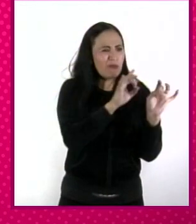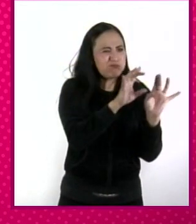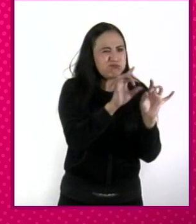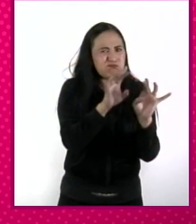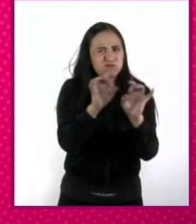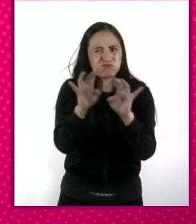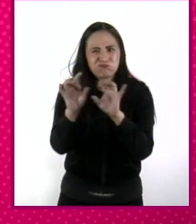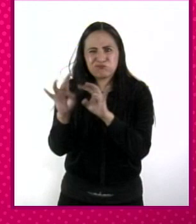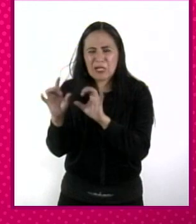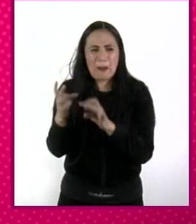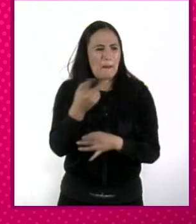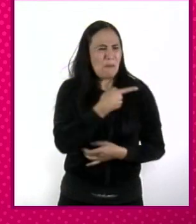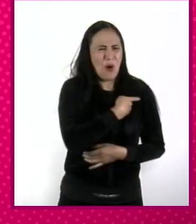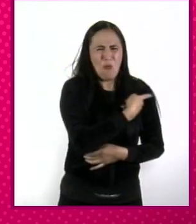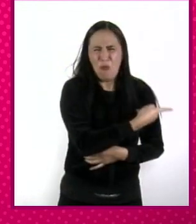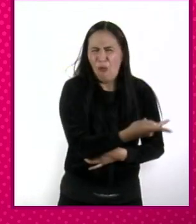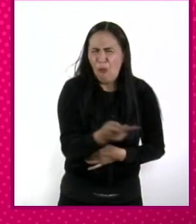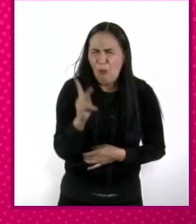una desigualdad